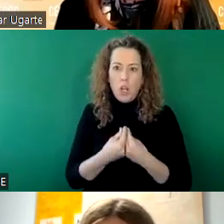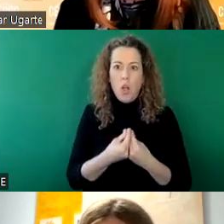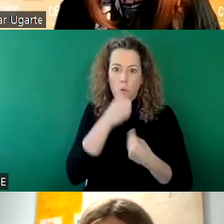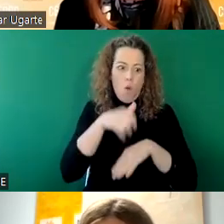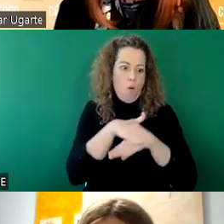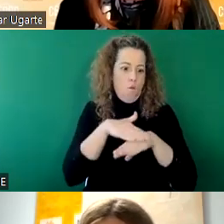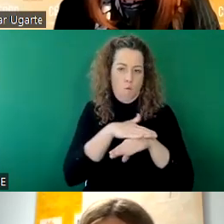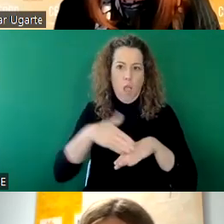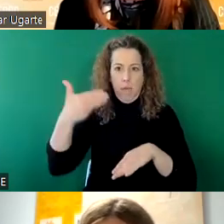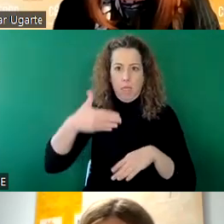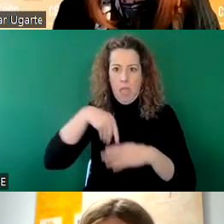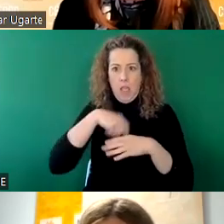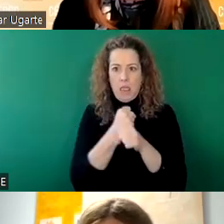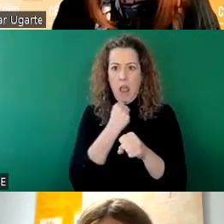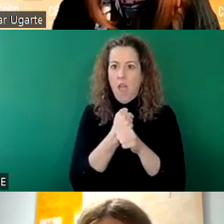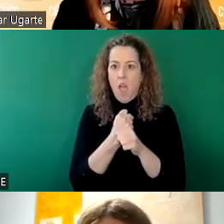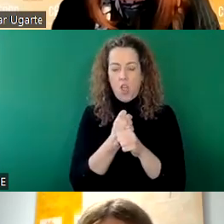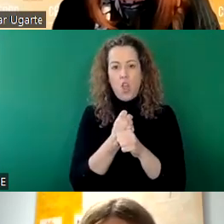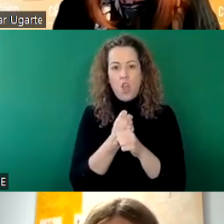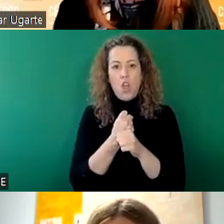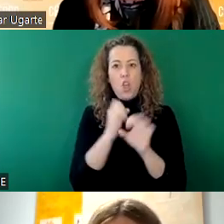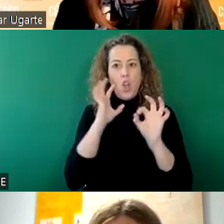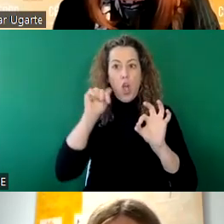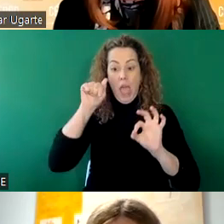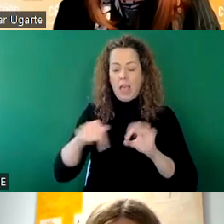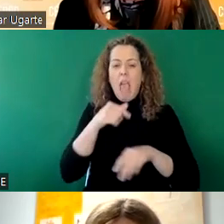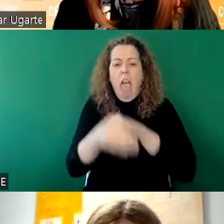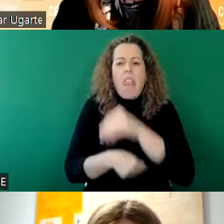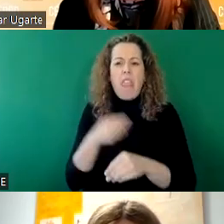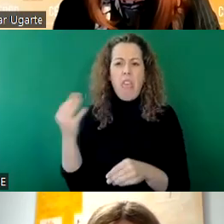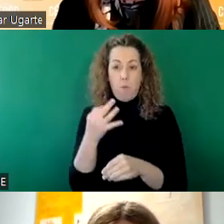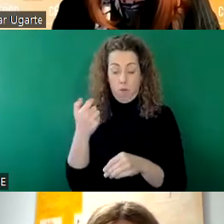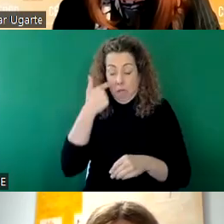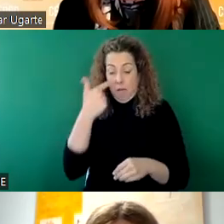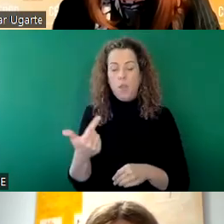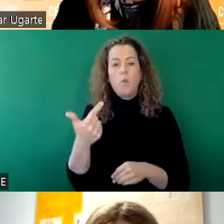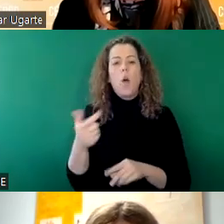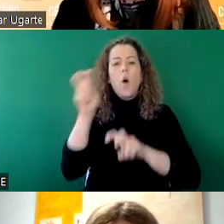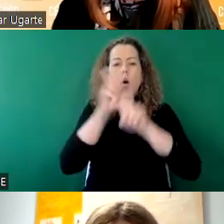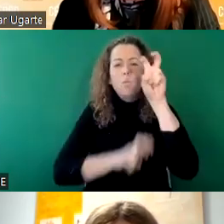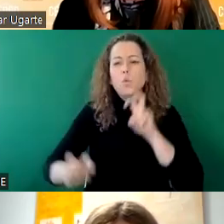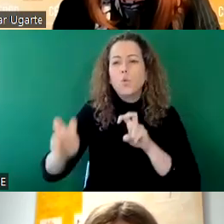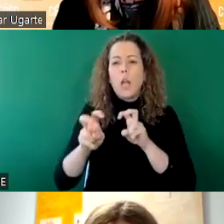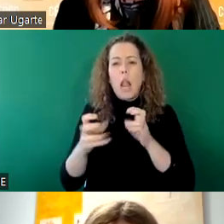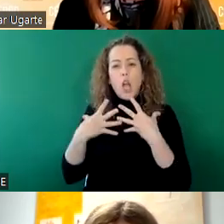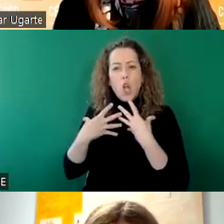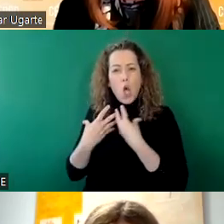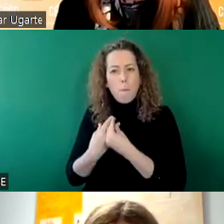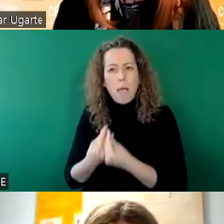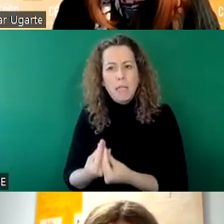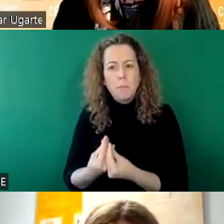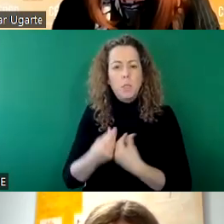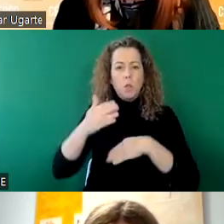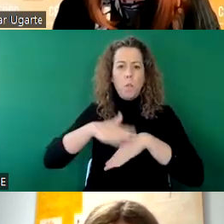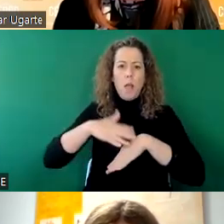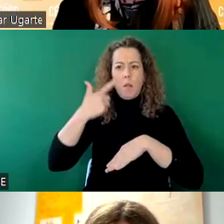fundamental de nuestro trabajo. Y por lo tanto aquí lo que hacemos, como podéis ver, es buscar más un acompañamiento en el que se va